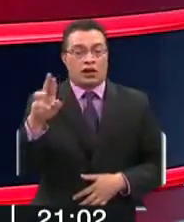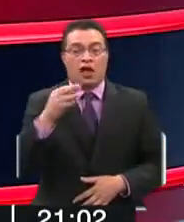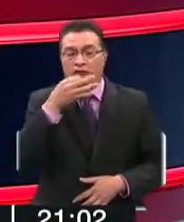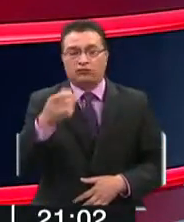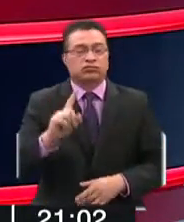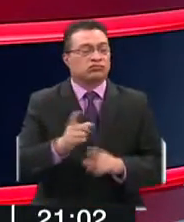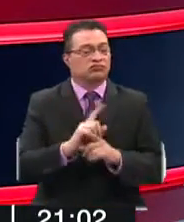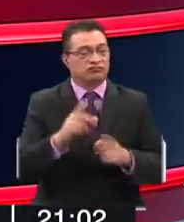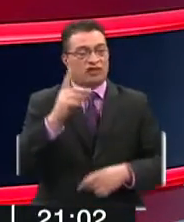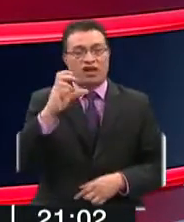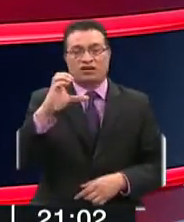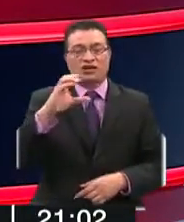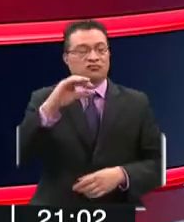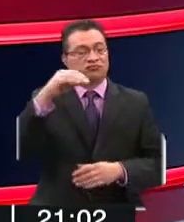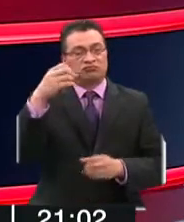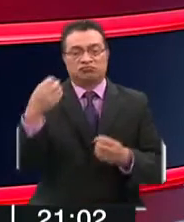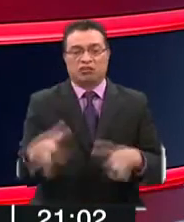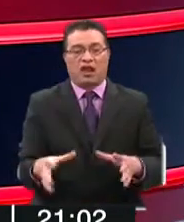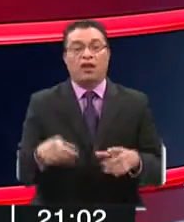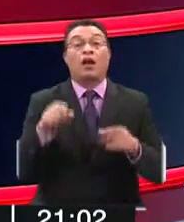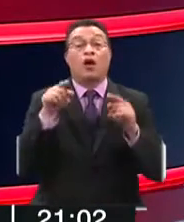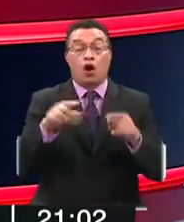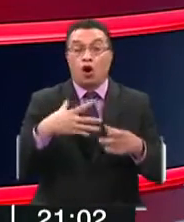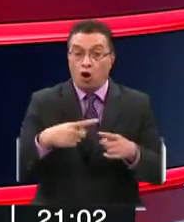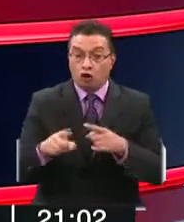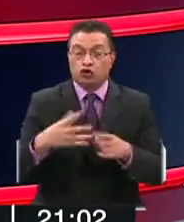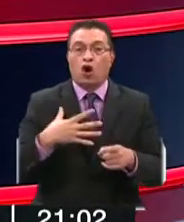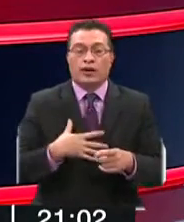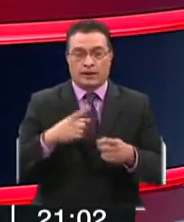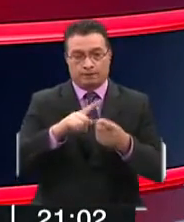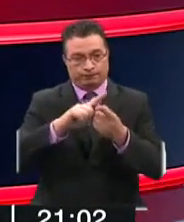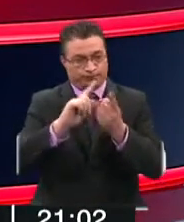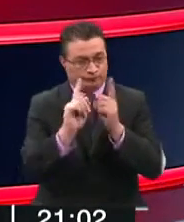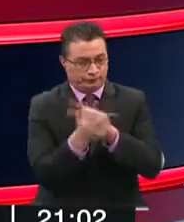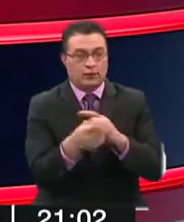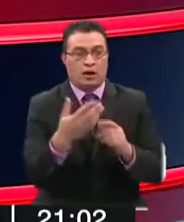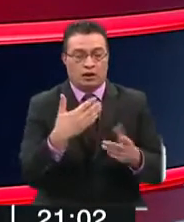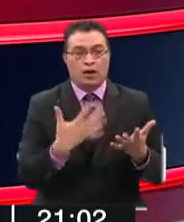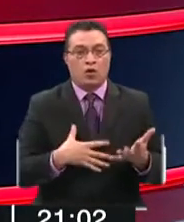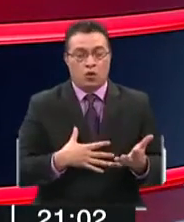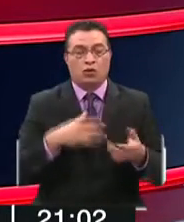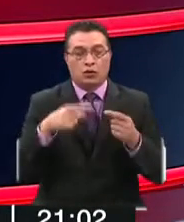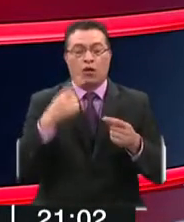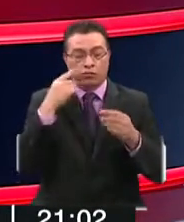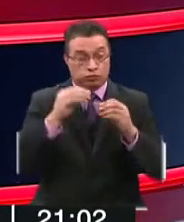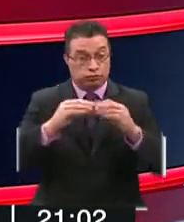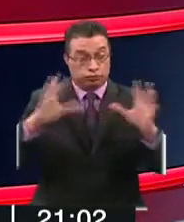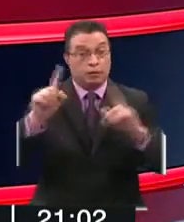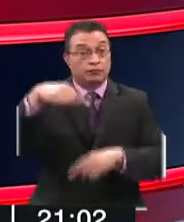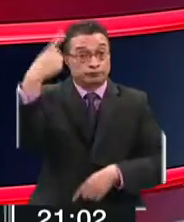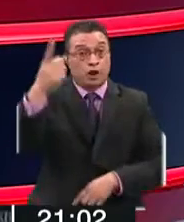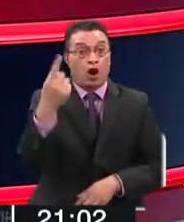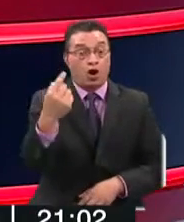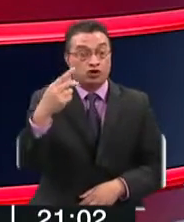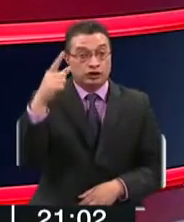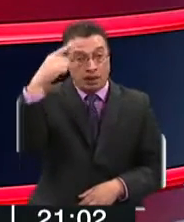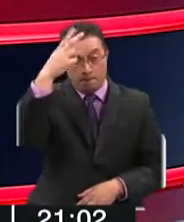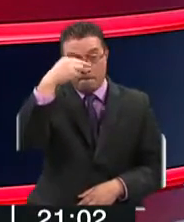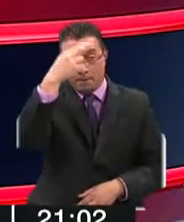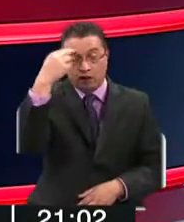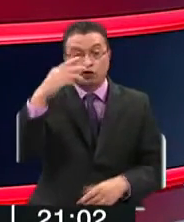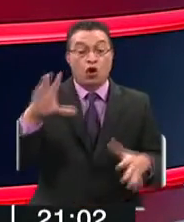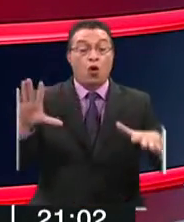coalición. Otros esperan seguir el camino reformista trazado por el gobierno. Definiciones que comenzarán a zanjarse el próximo 11 de marzo en la Junta Nacional de la